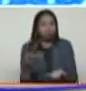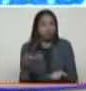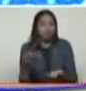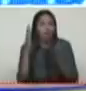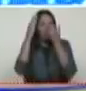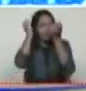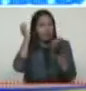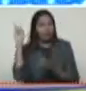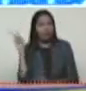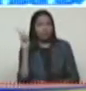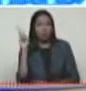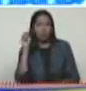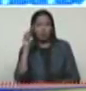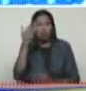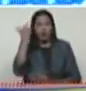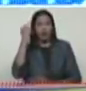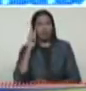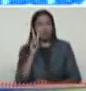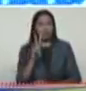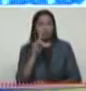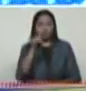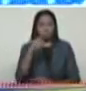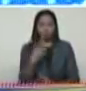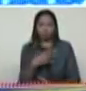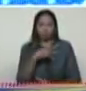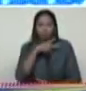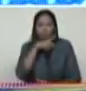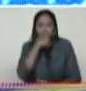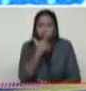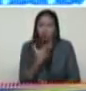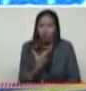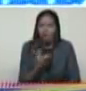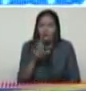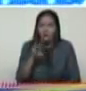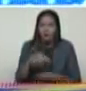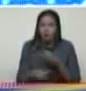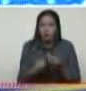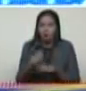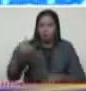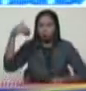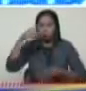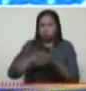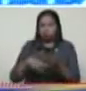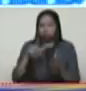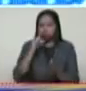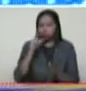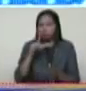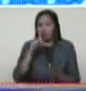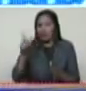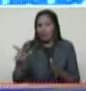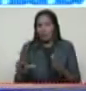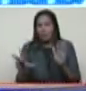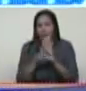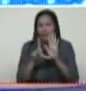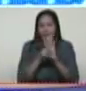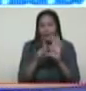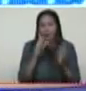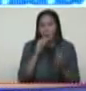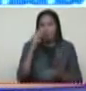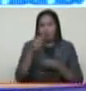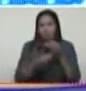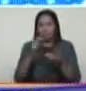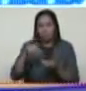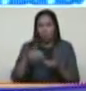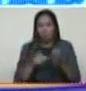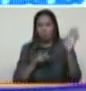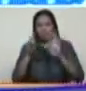Jamás se había visto un acto bochornoso, criminal, brutal e ilegal como el que acaba de cometer el día de hoy,